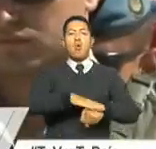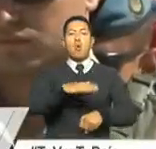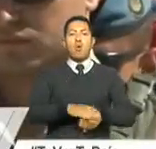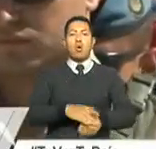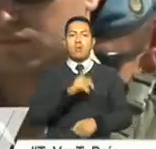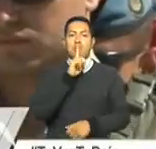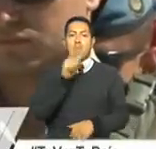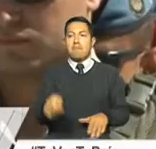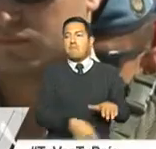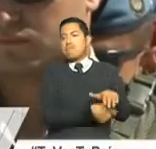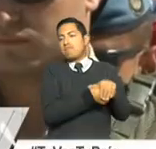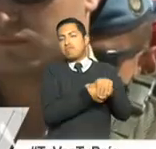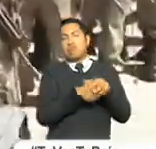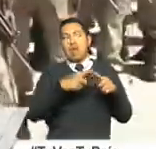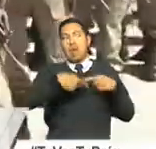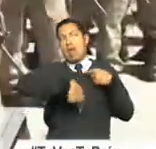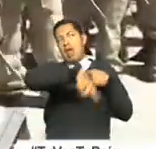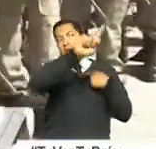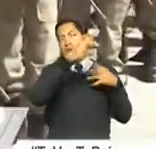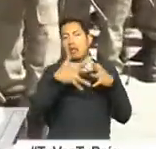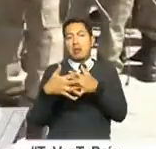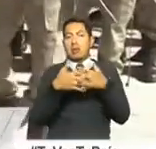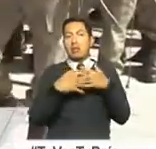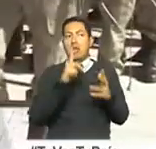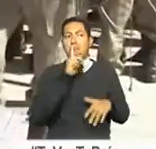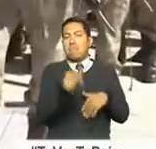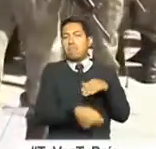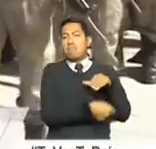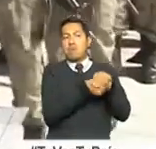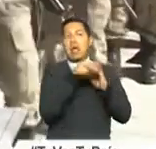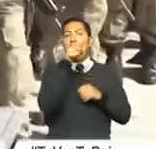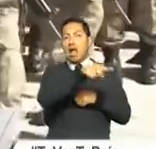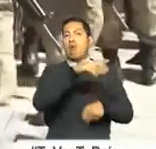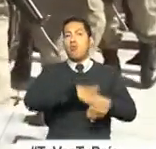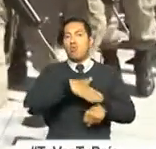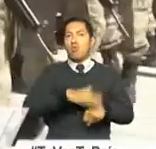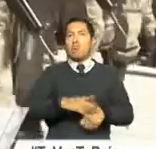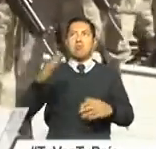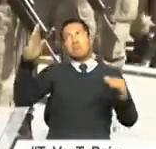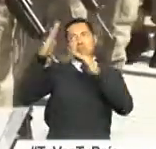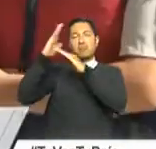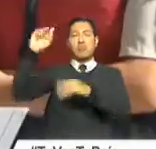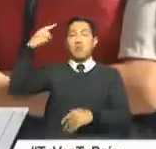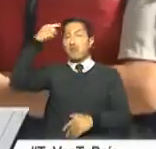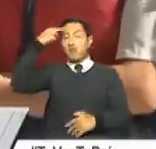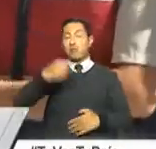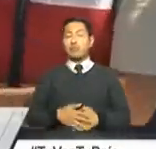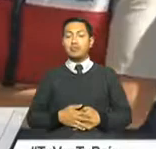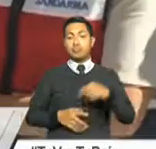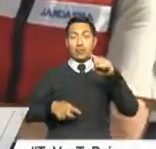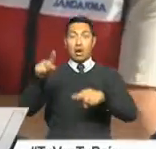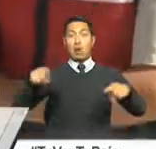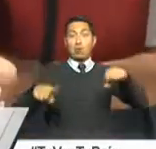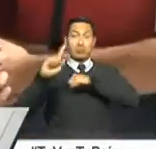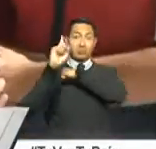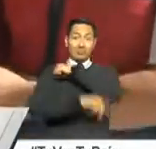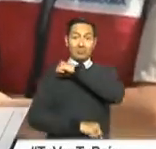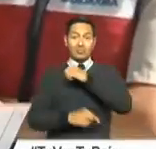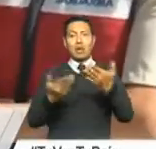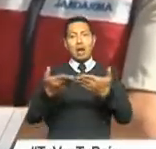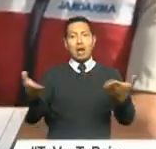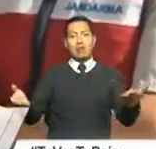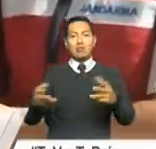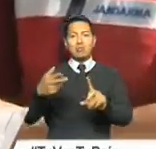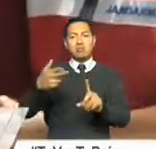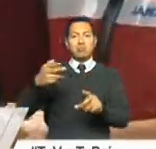en el exilio en Pensilvania, Estados Unidos. Algunos de los cargos que enfrentan los procesados son homicidio, violación